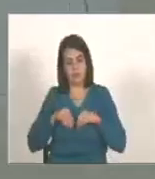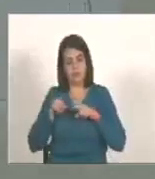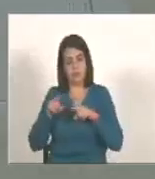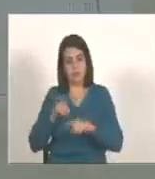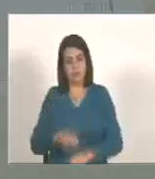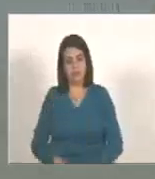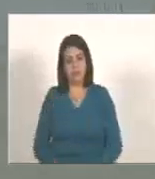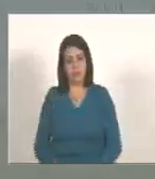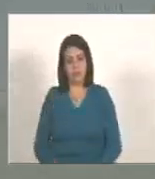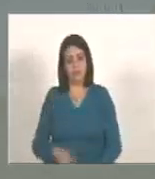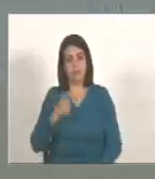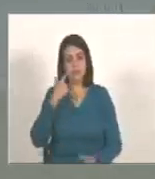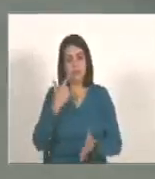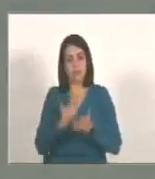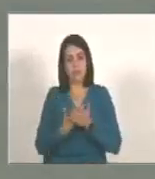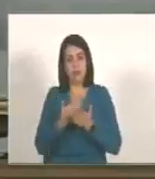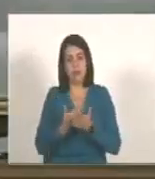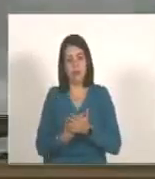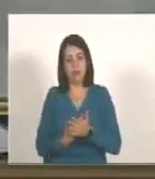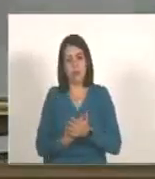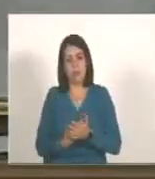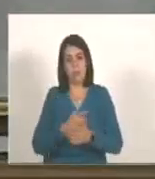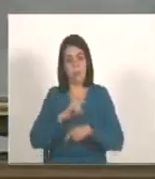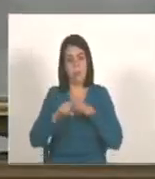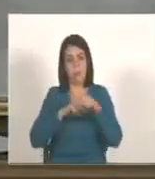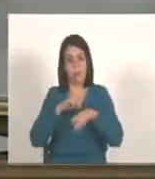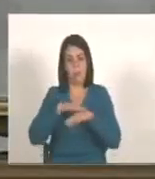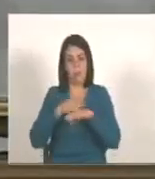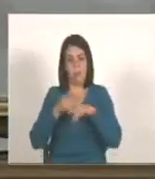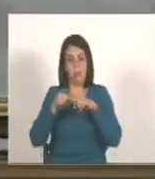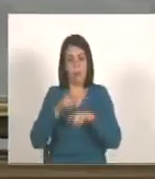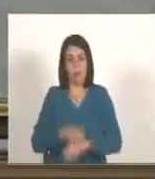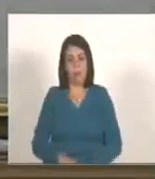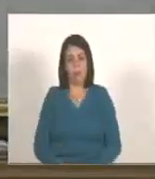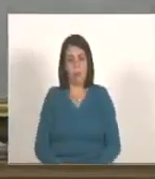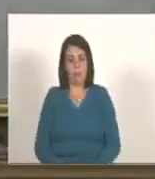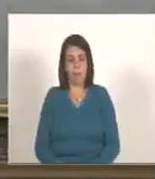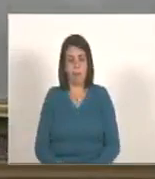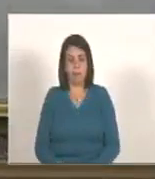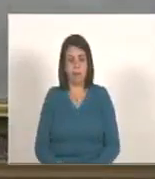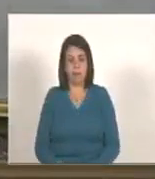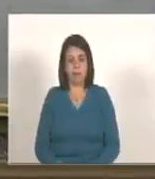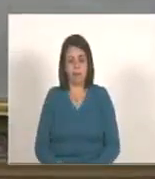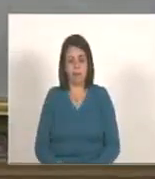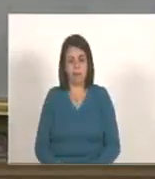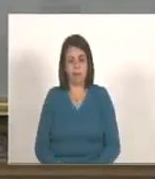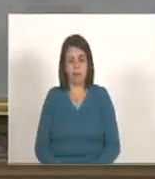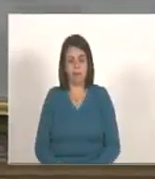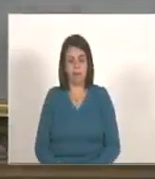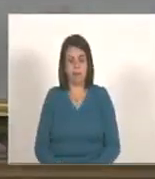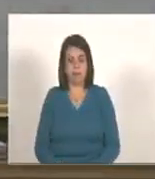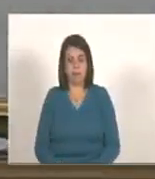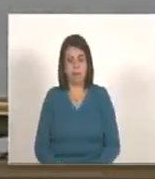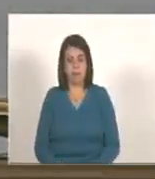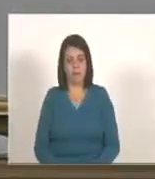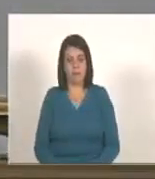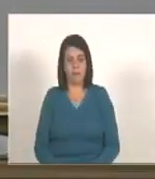Si no reciben el aval, si no reciben la orden correspondiente.